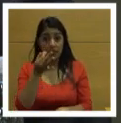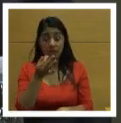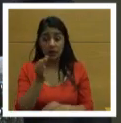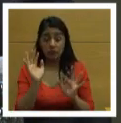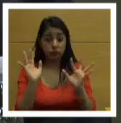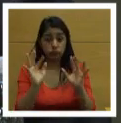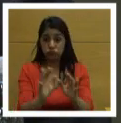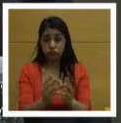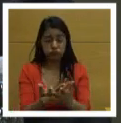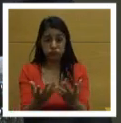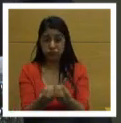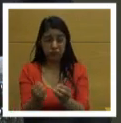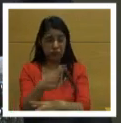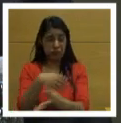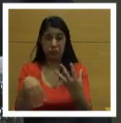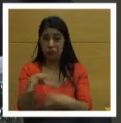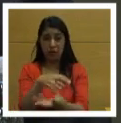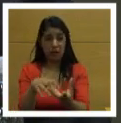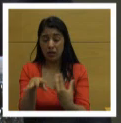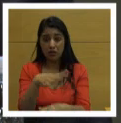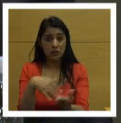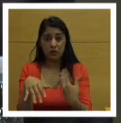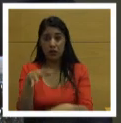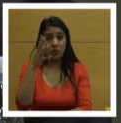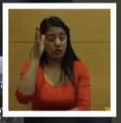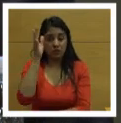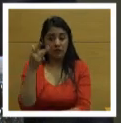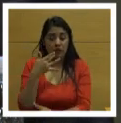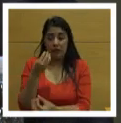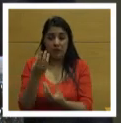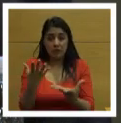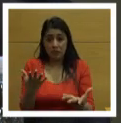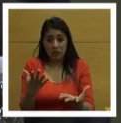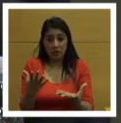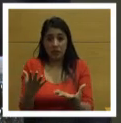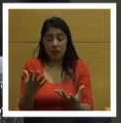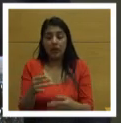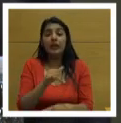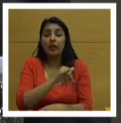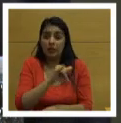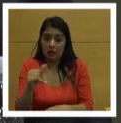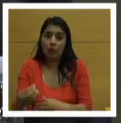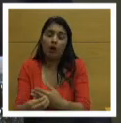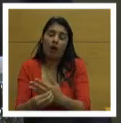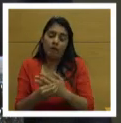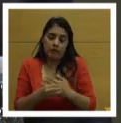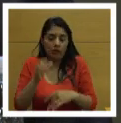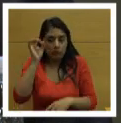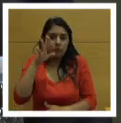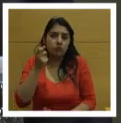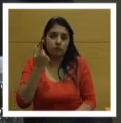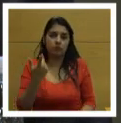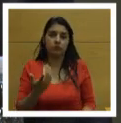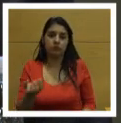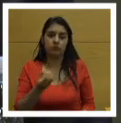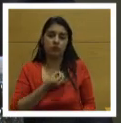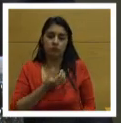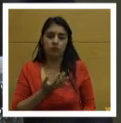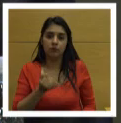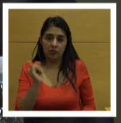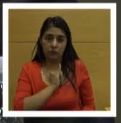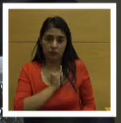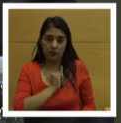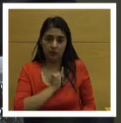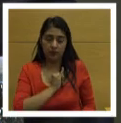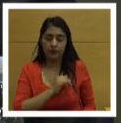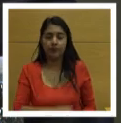tumulto, desconociendo lo que realmente ocurría y lo que se supo minutos después. Por lo que es